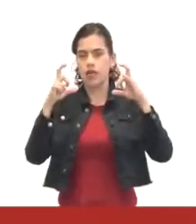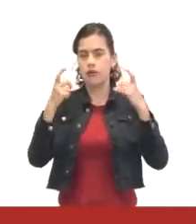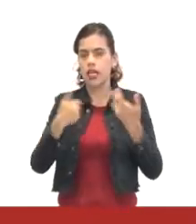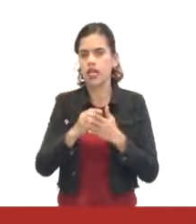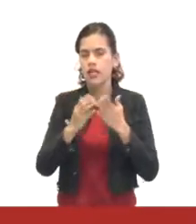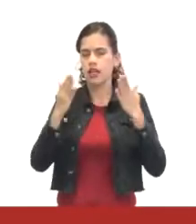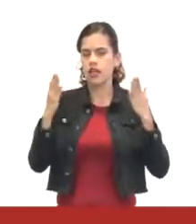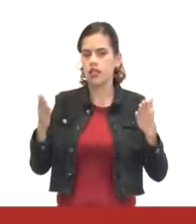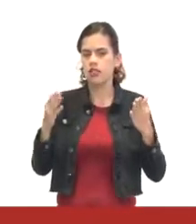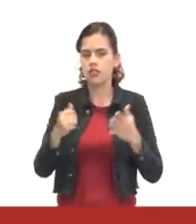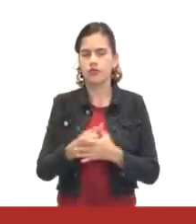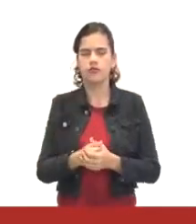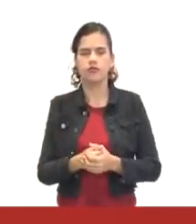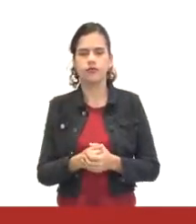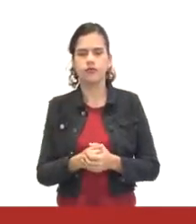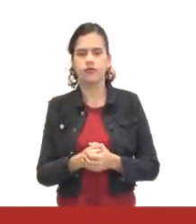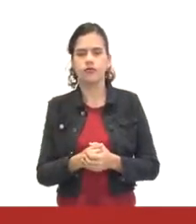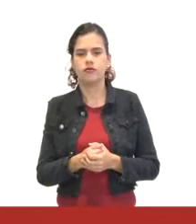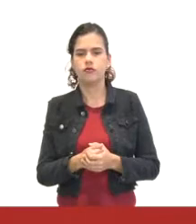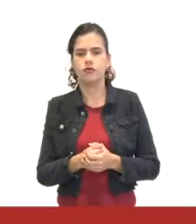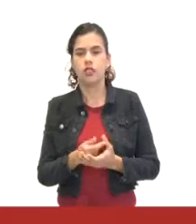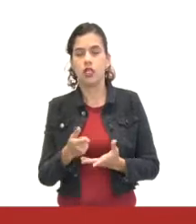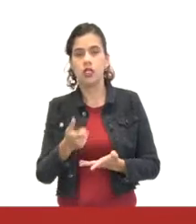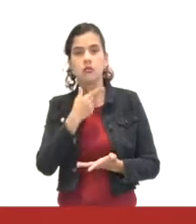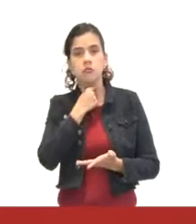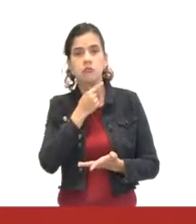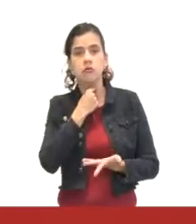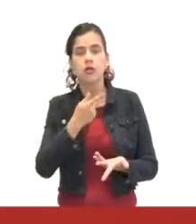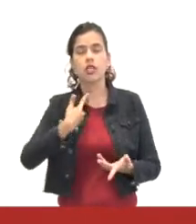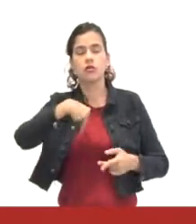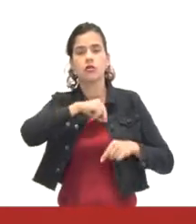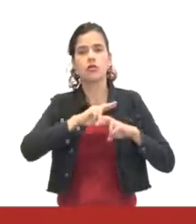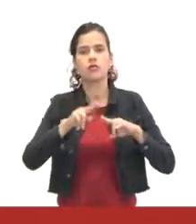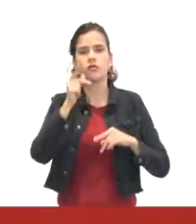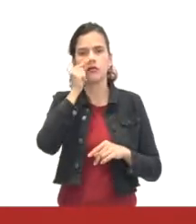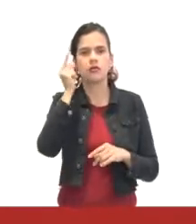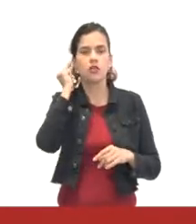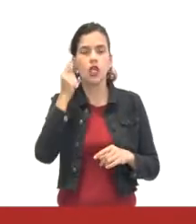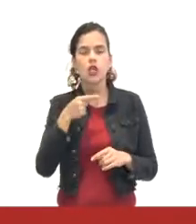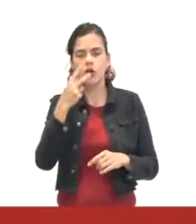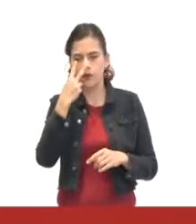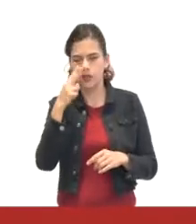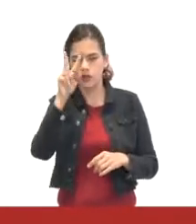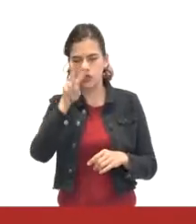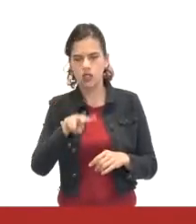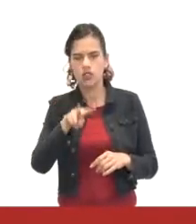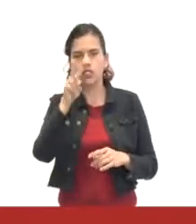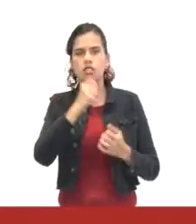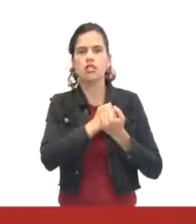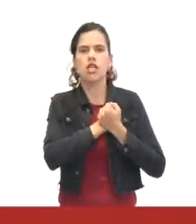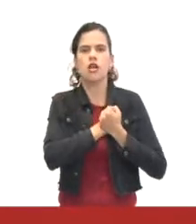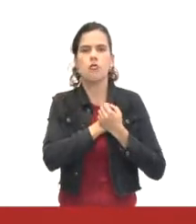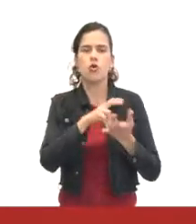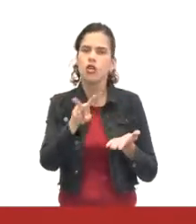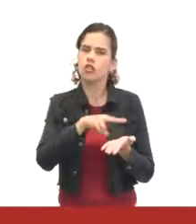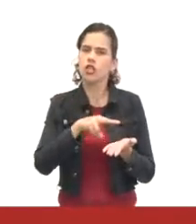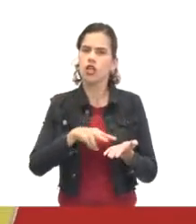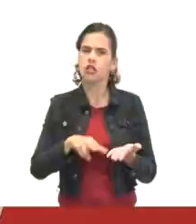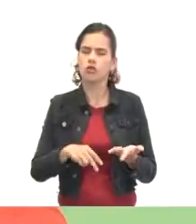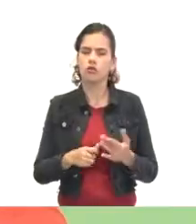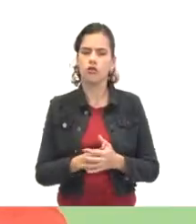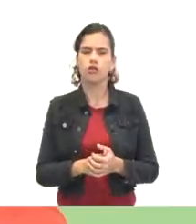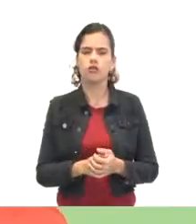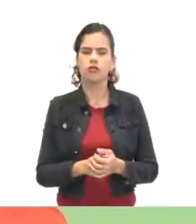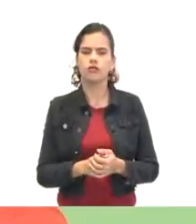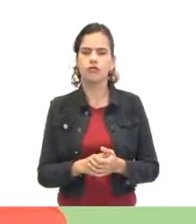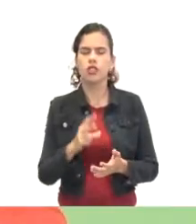grande, es amena para que nuestras niñas y niños lo visualicen, se enamoren de la lectura. Y bueno,